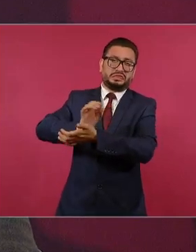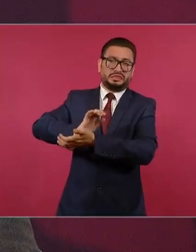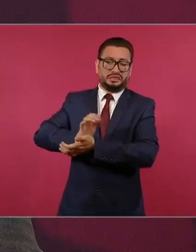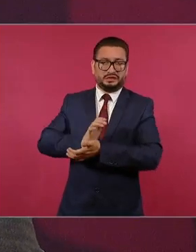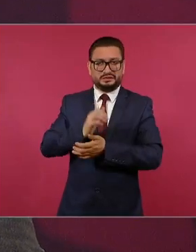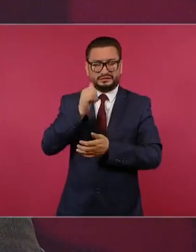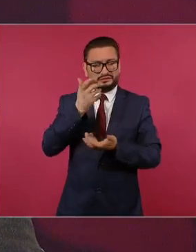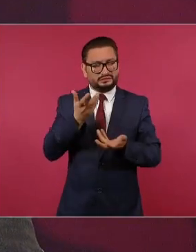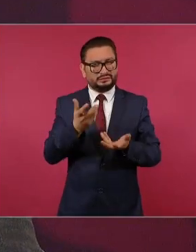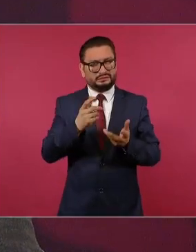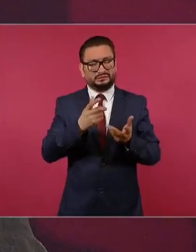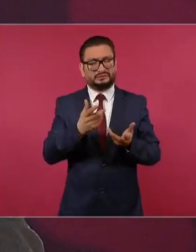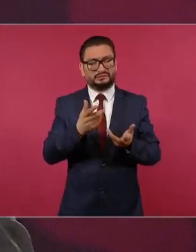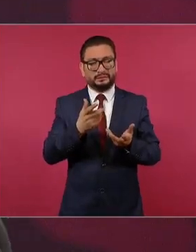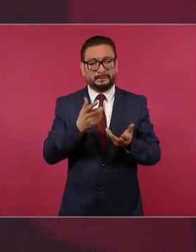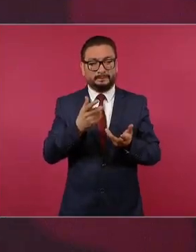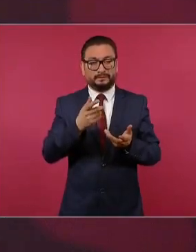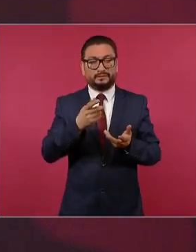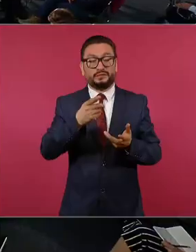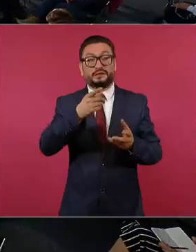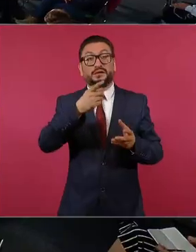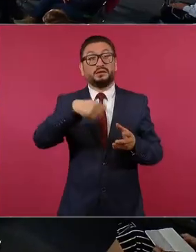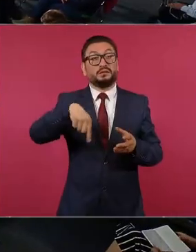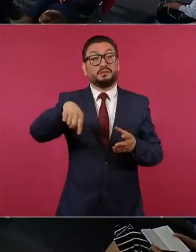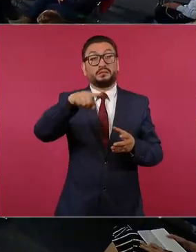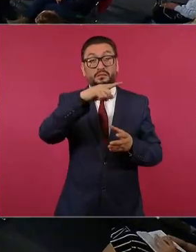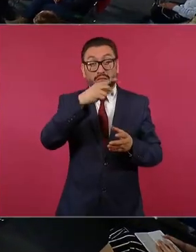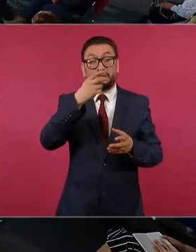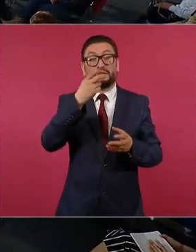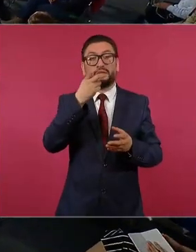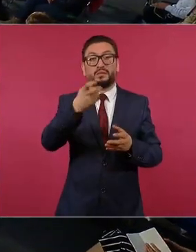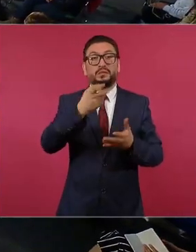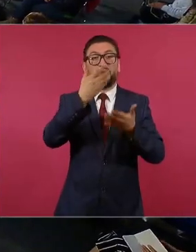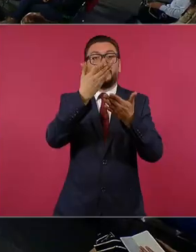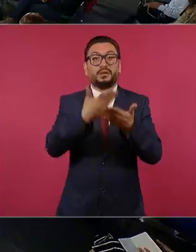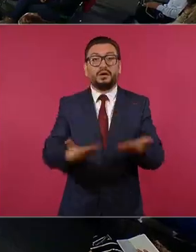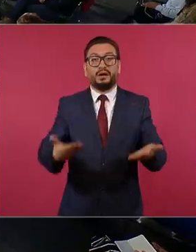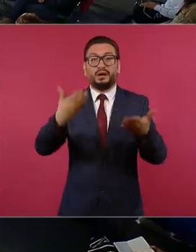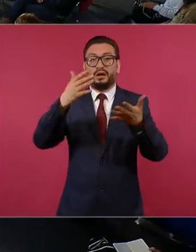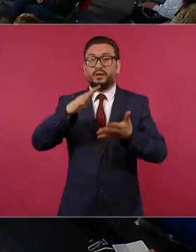soterrado. Por eso estuvo muy bien la sacudida,